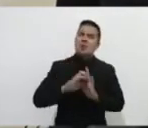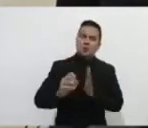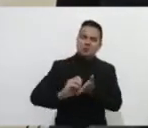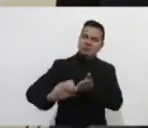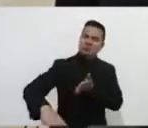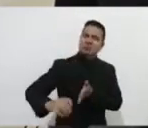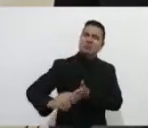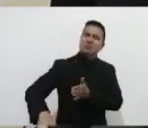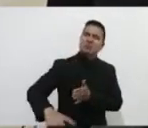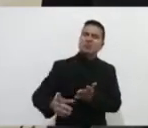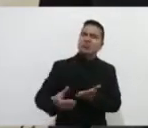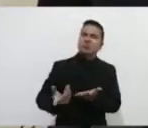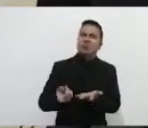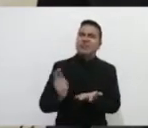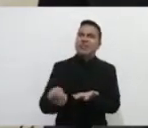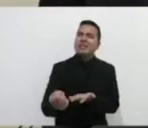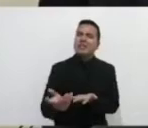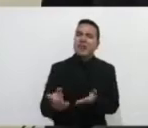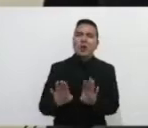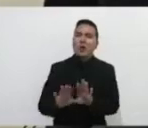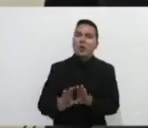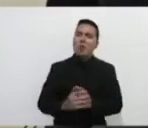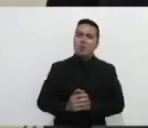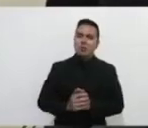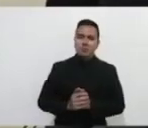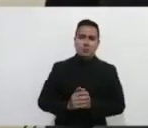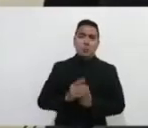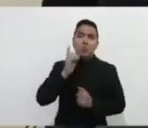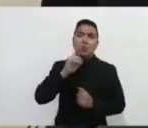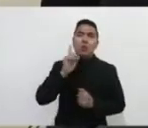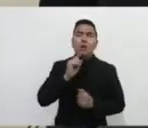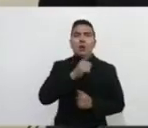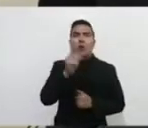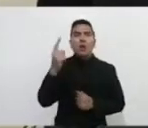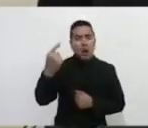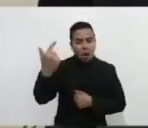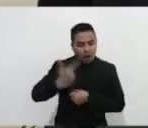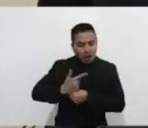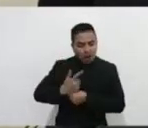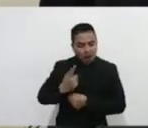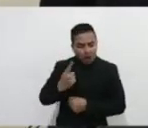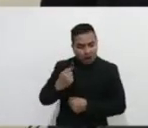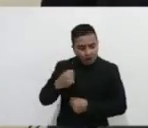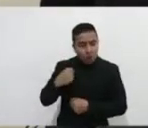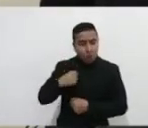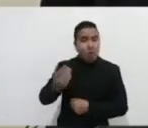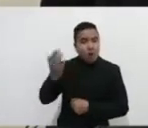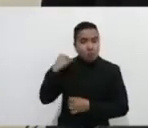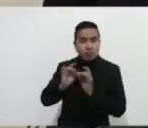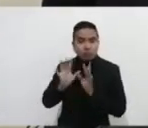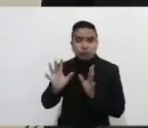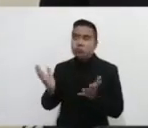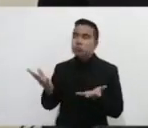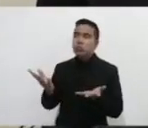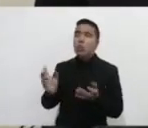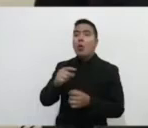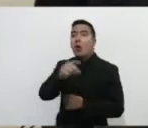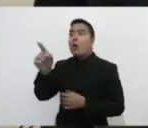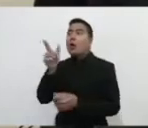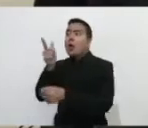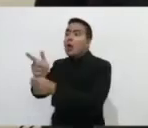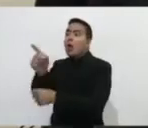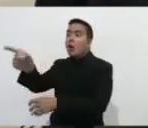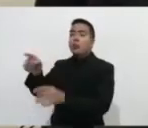las omisiones, ¿cómo se presentan? O sea, ¿cómo las mujeres que nos escuchan pueden identificar ese tipo de violencia